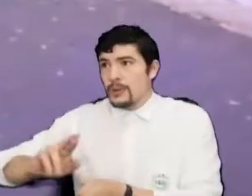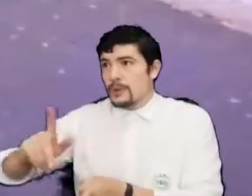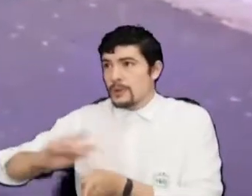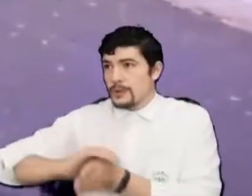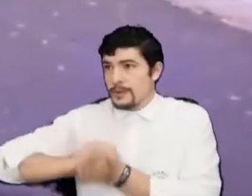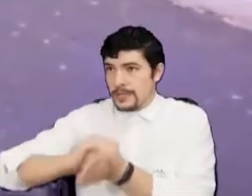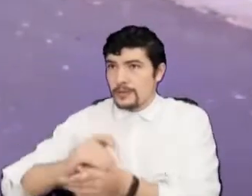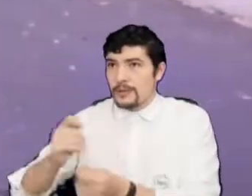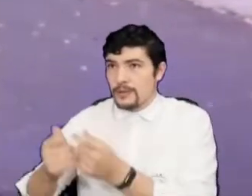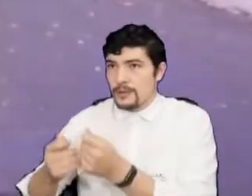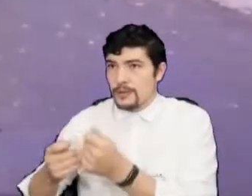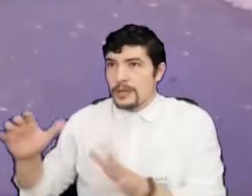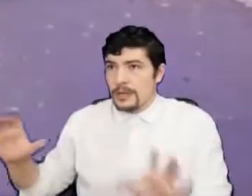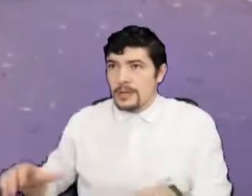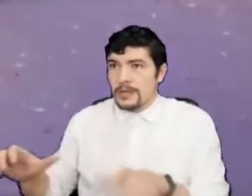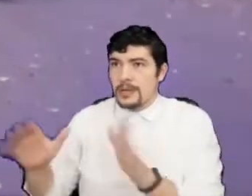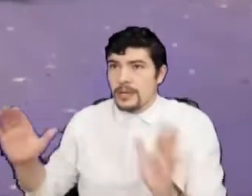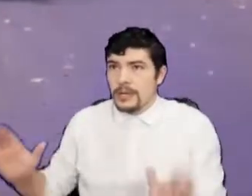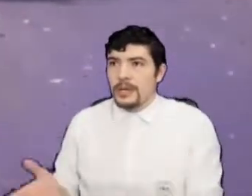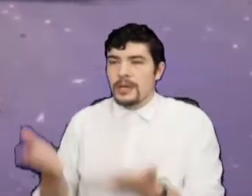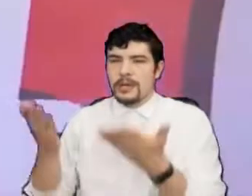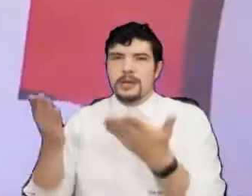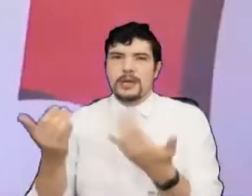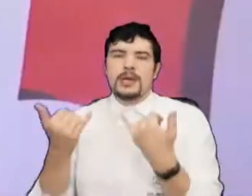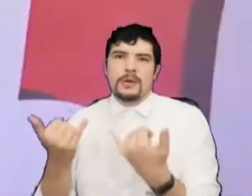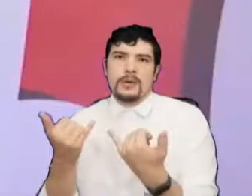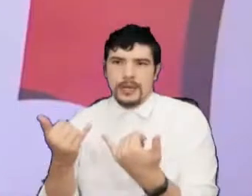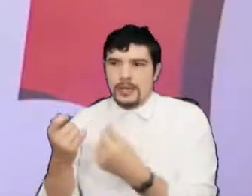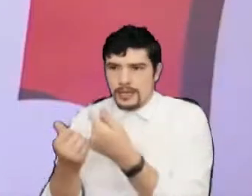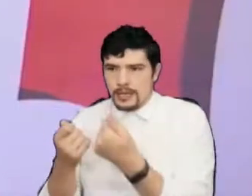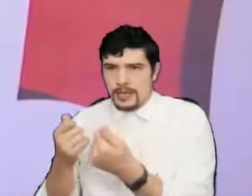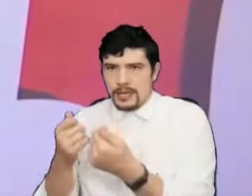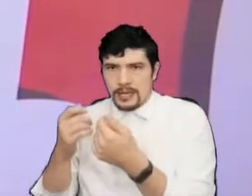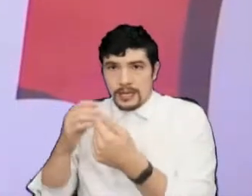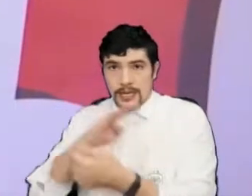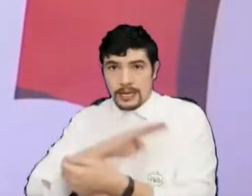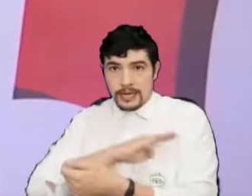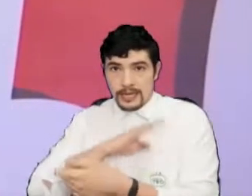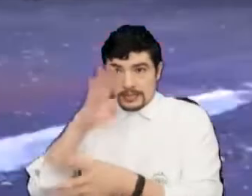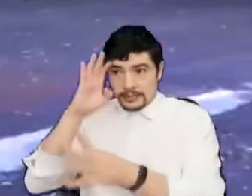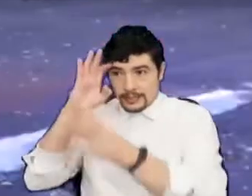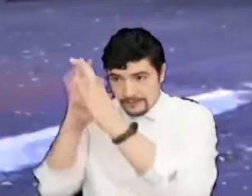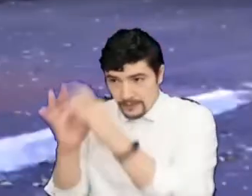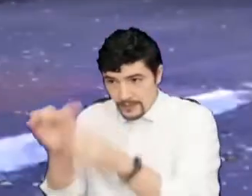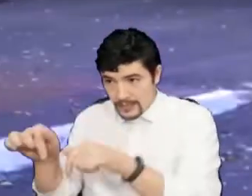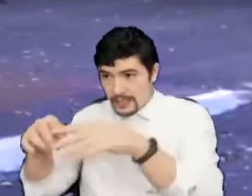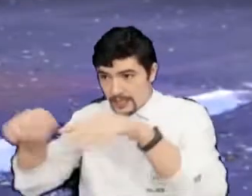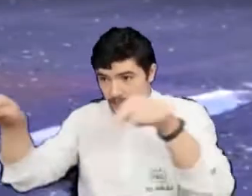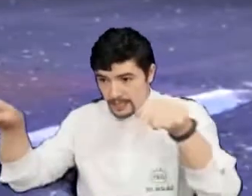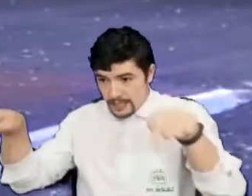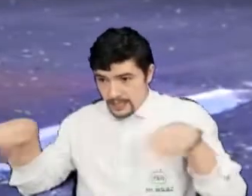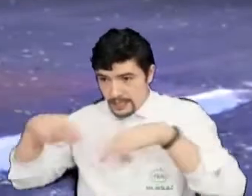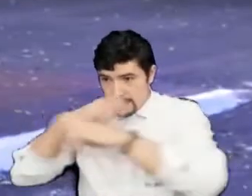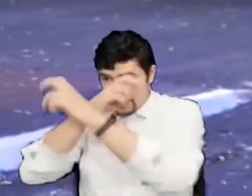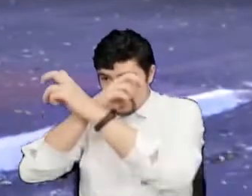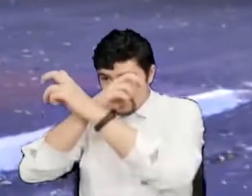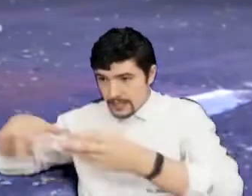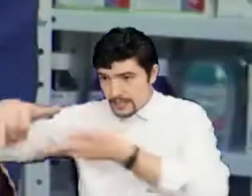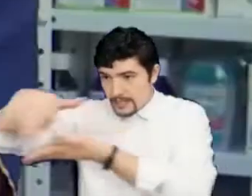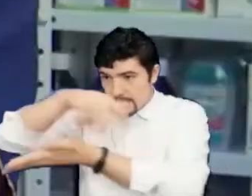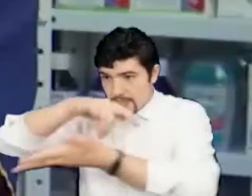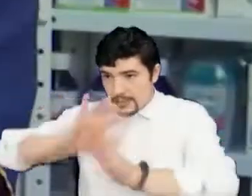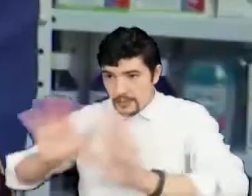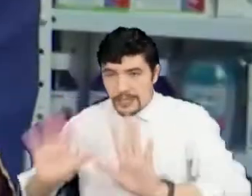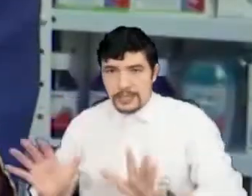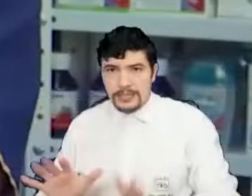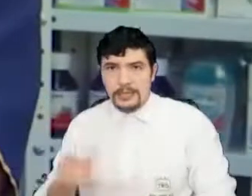el alcalde solamente se está inclinando a los alrededores del Parque Santander, donde existen partes como